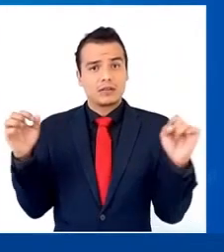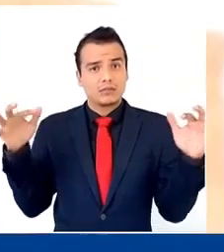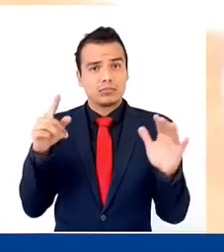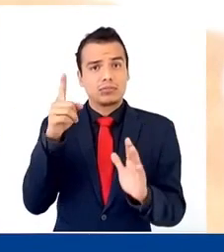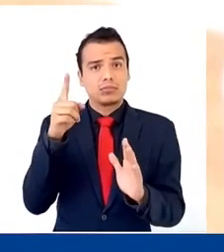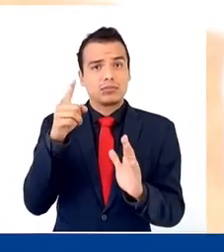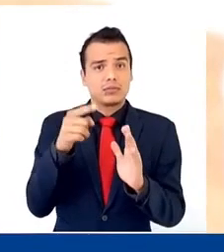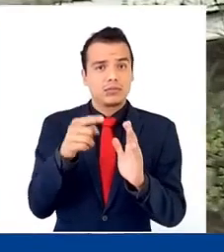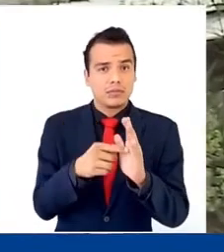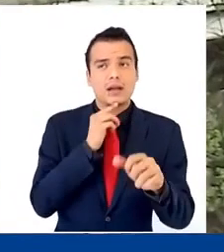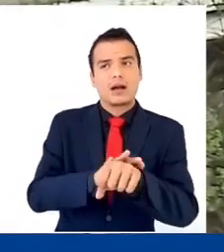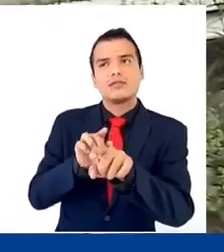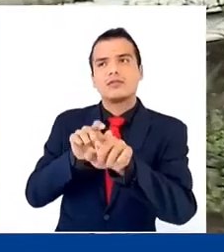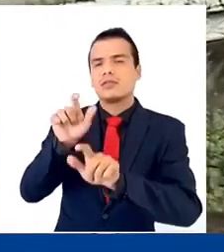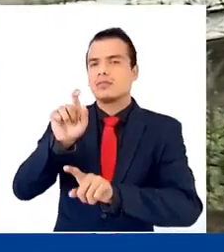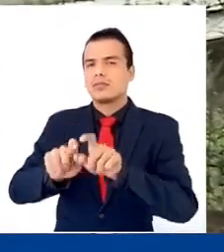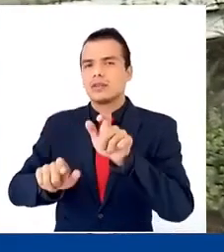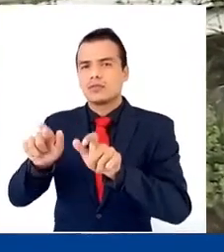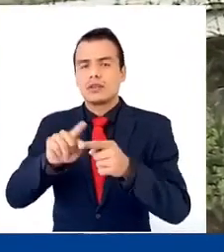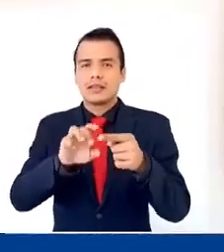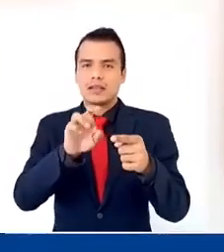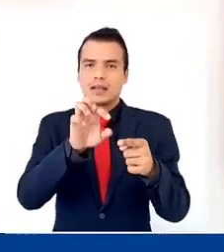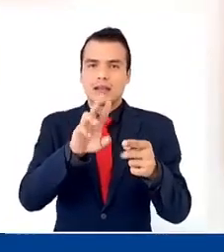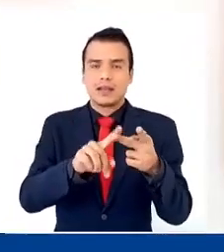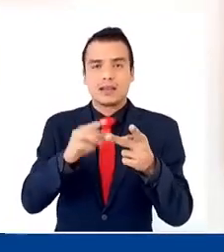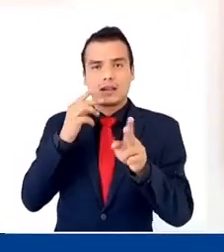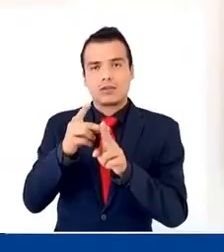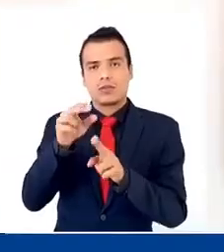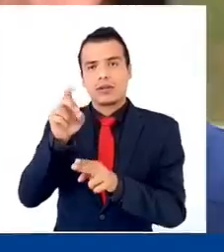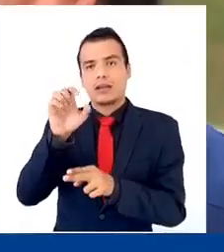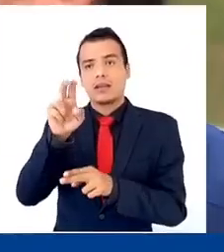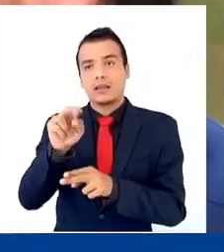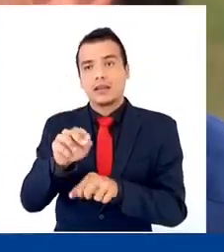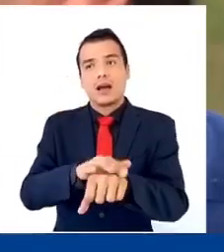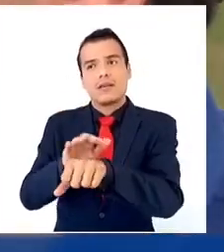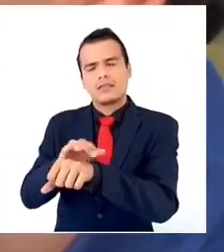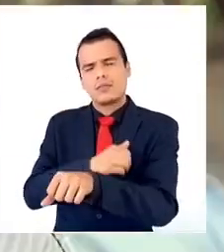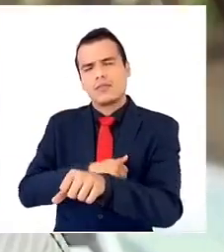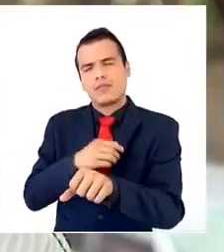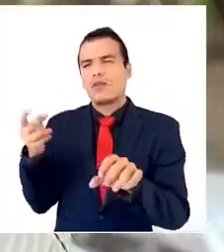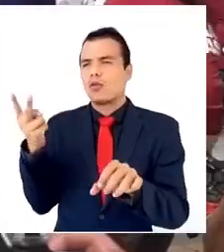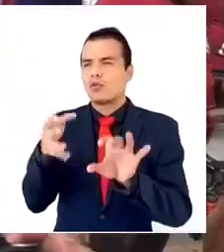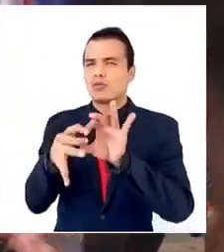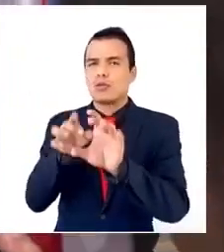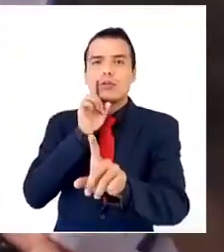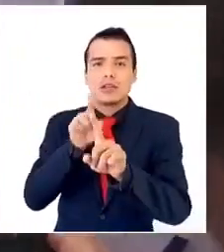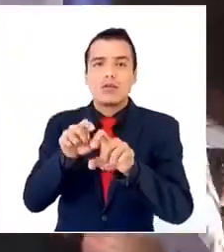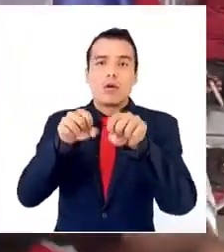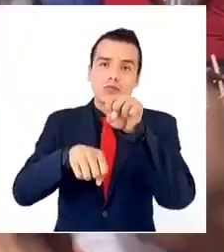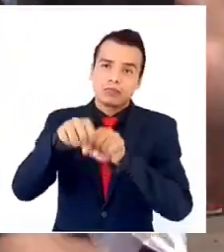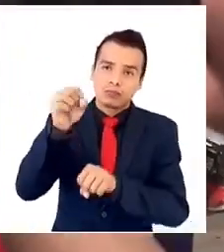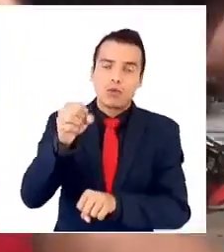a los candidatos Alejandro Eder y Diana Rojas para que unan fuerzas y así, según ellos, se garantice el futuro y bienestar de la ciudad.